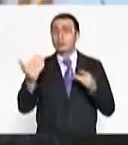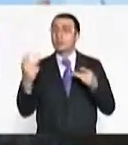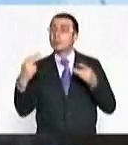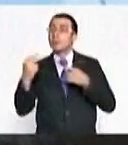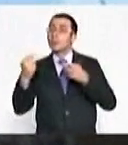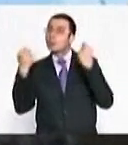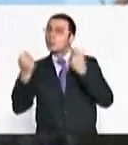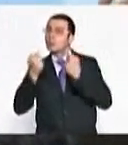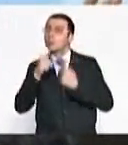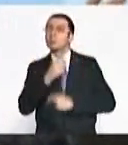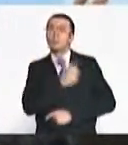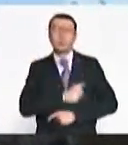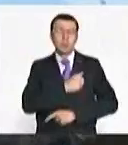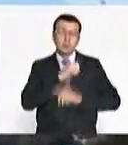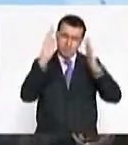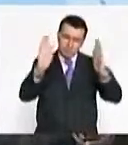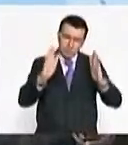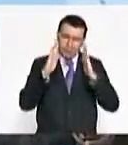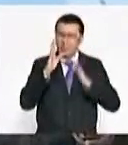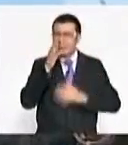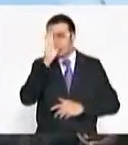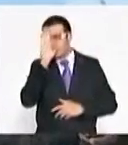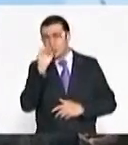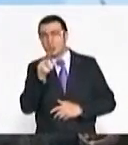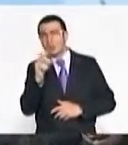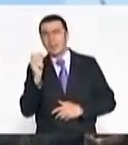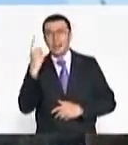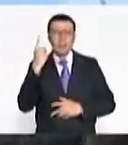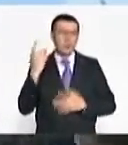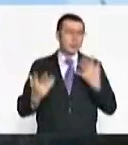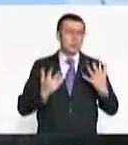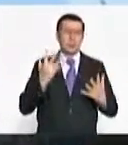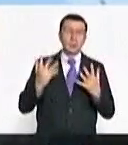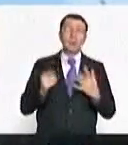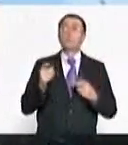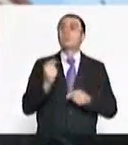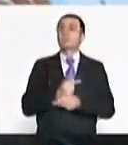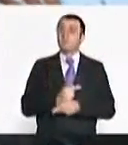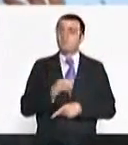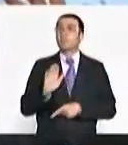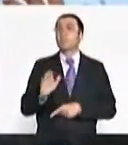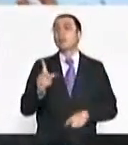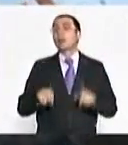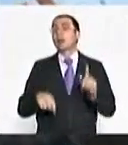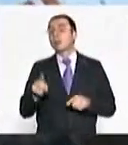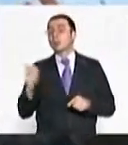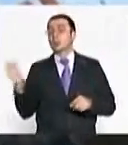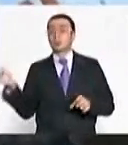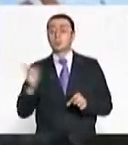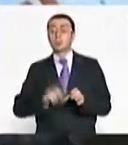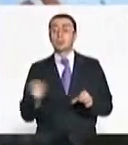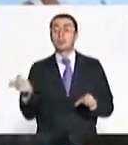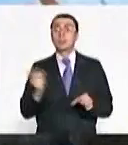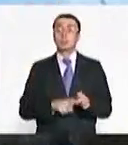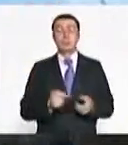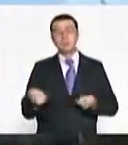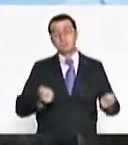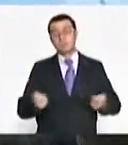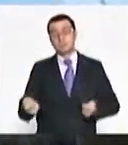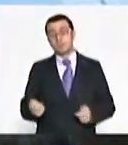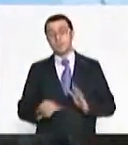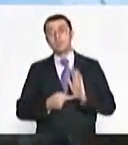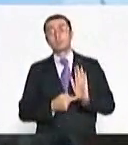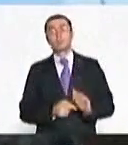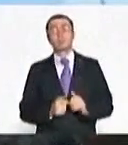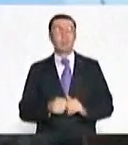tantas dudas e interrogantes que ustedes pueden tener referente a esos productos que llegan a sus mesas de comedor, que llegan